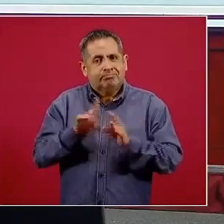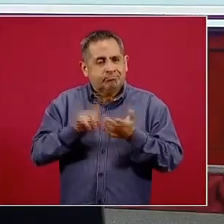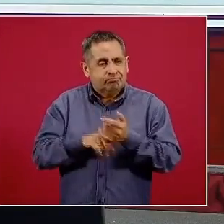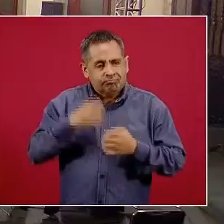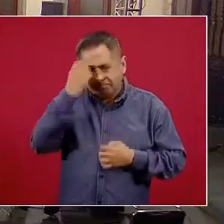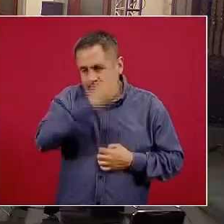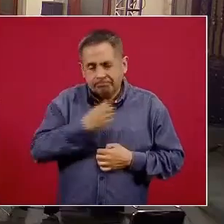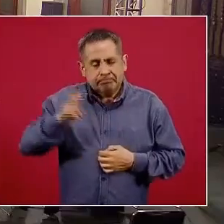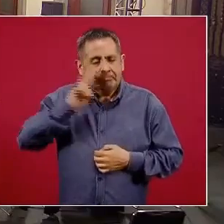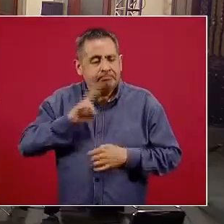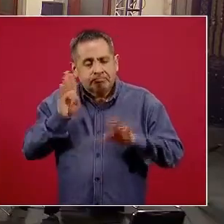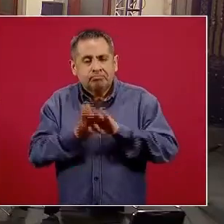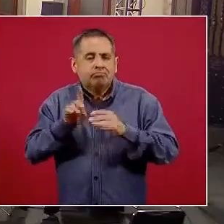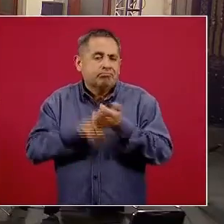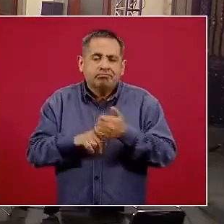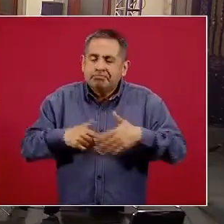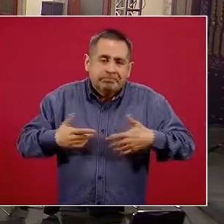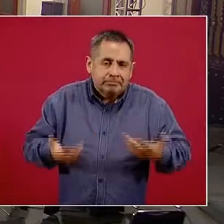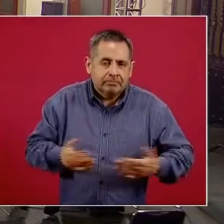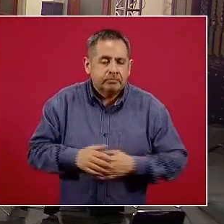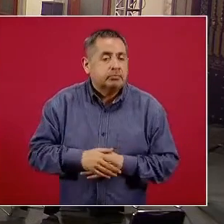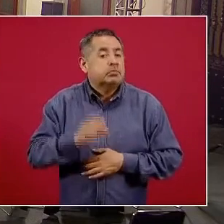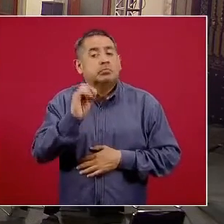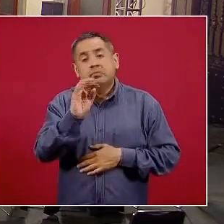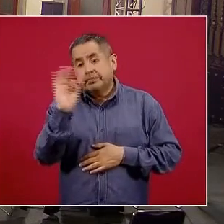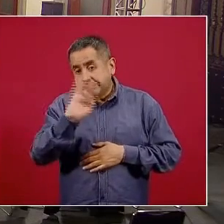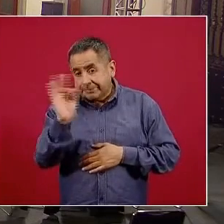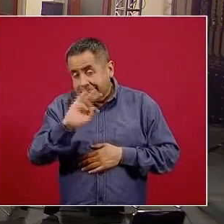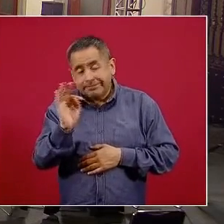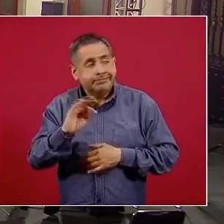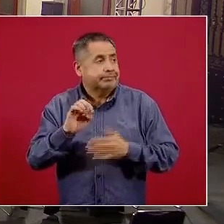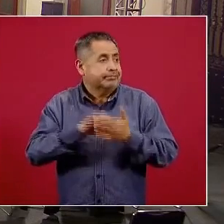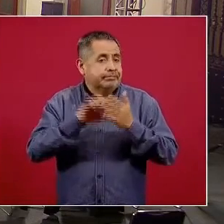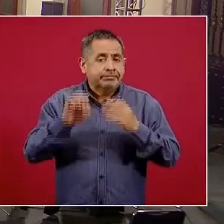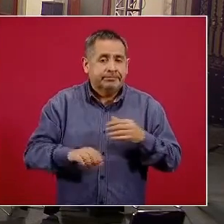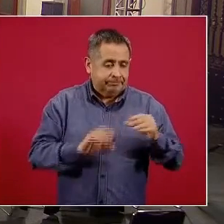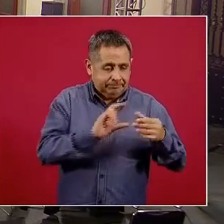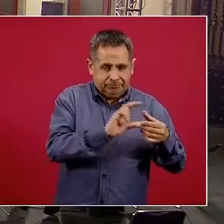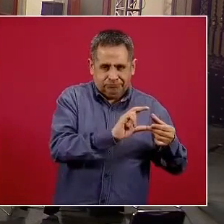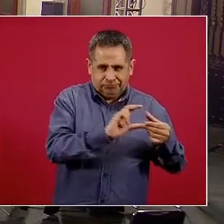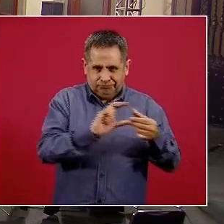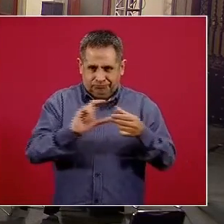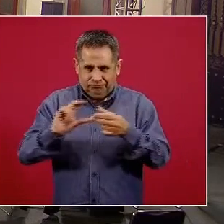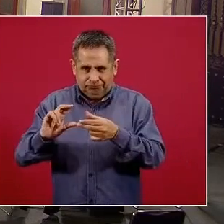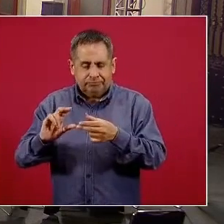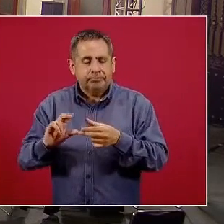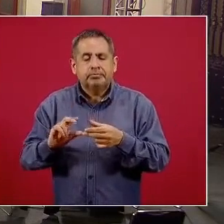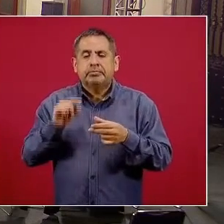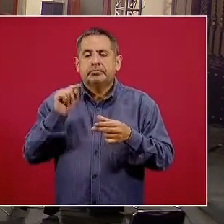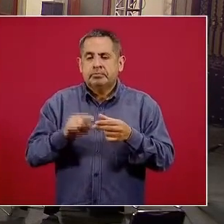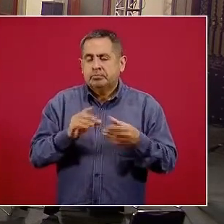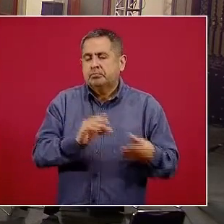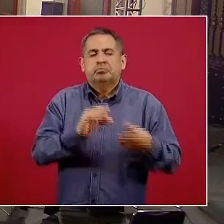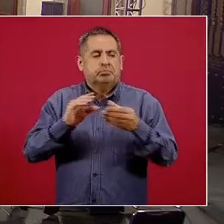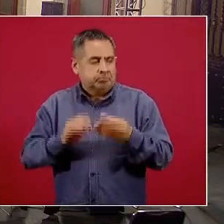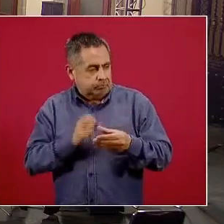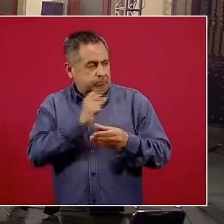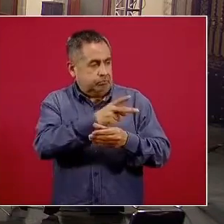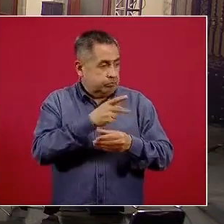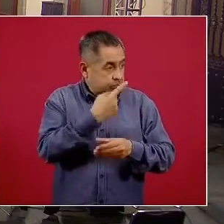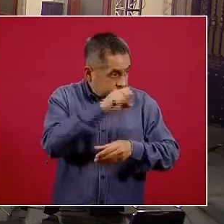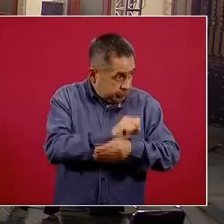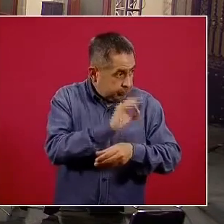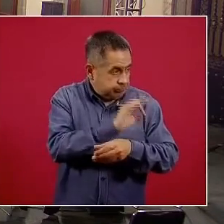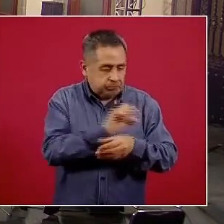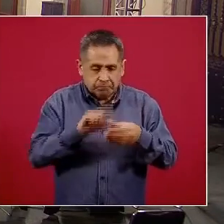la replicación del virus. O en su momento también esta muestra, a pesar de que se aceptó y entró al